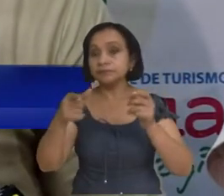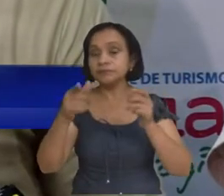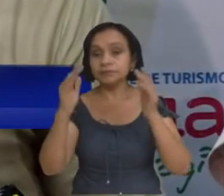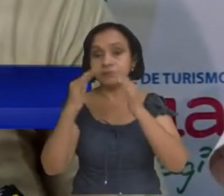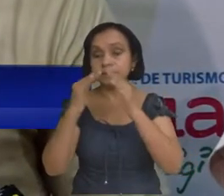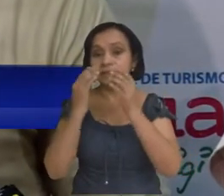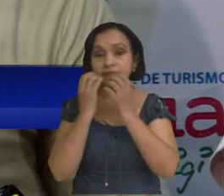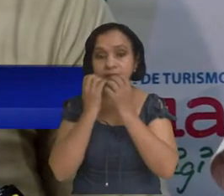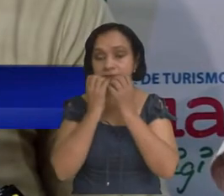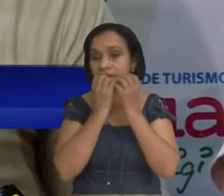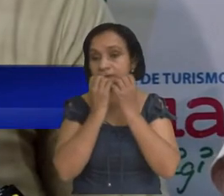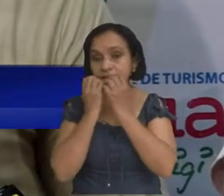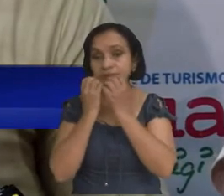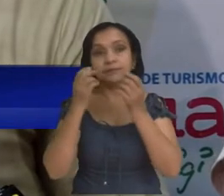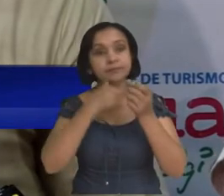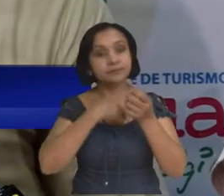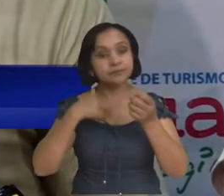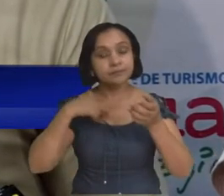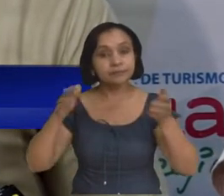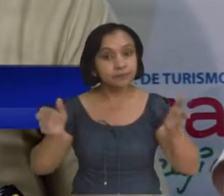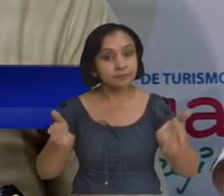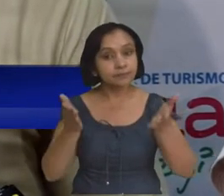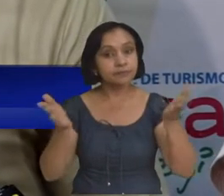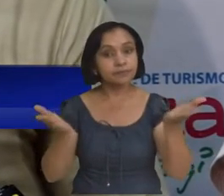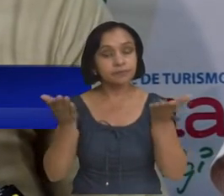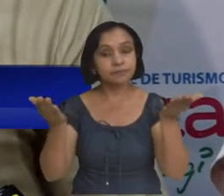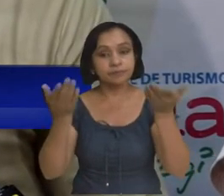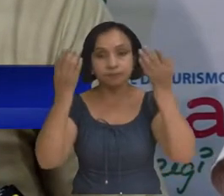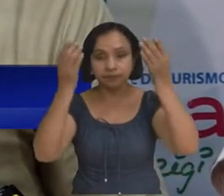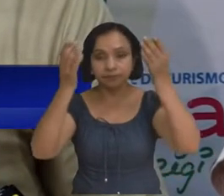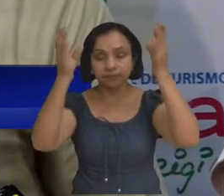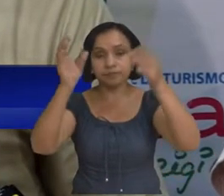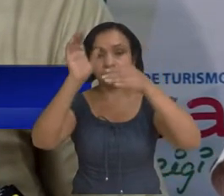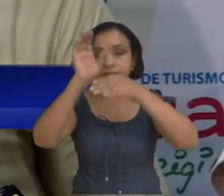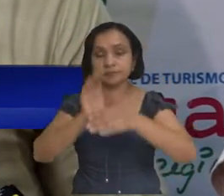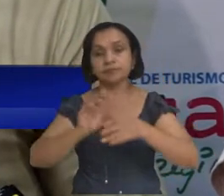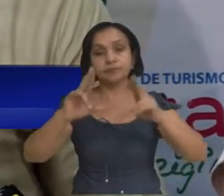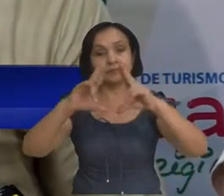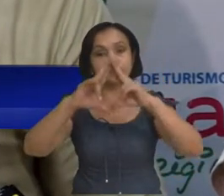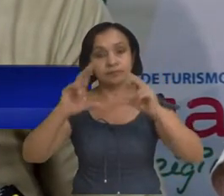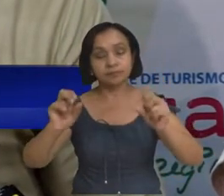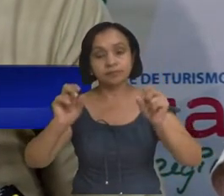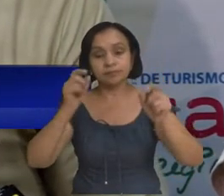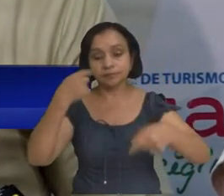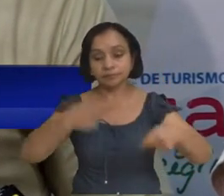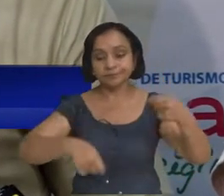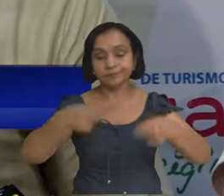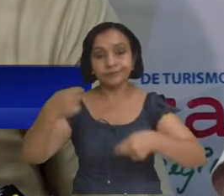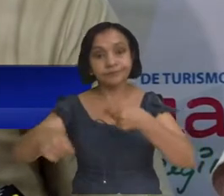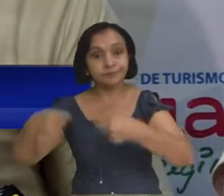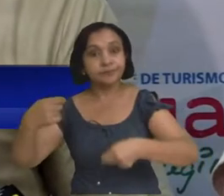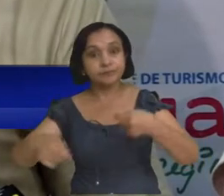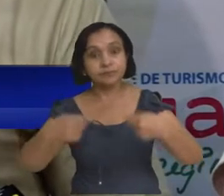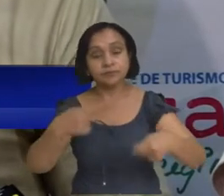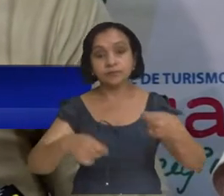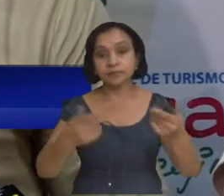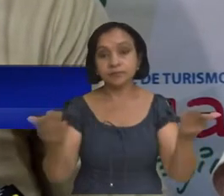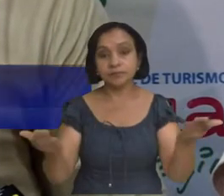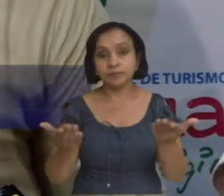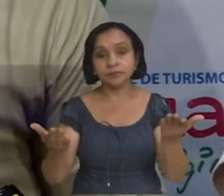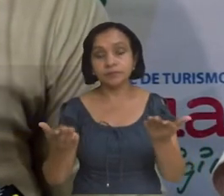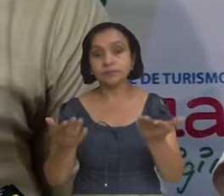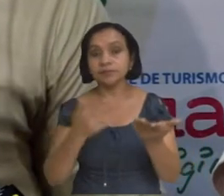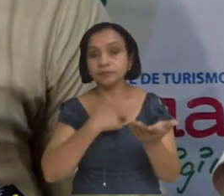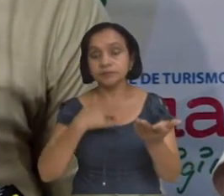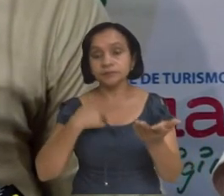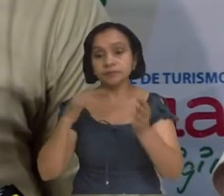a Chávez, estaremos promoviendo la cultura y tradición nicaragüense al son de las marimbas. Al son de las marimbas disfrutamos